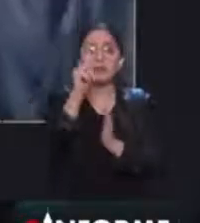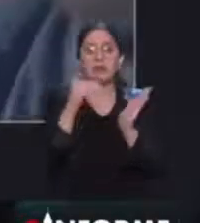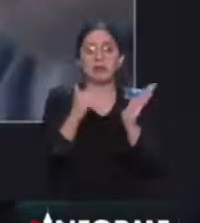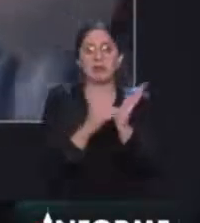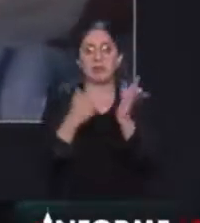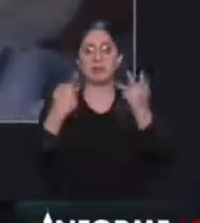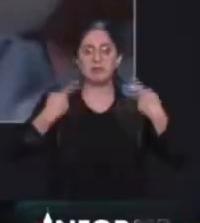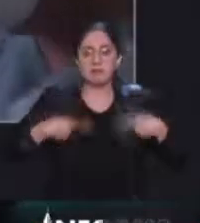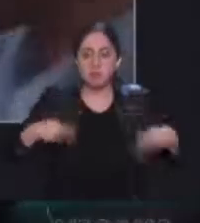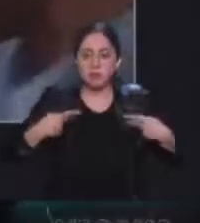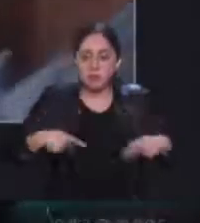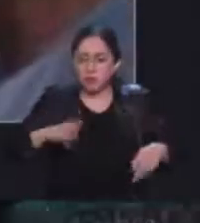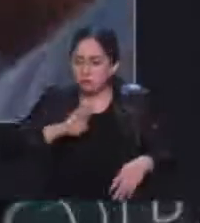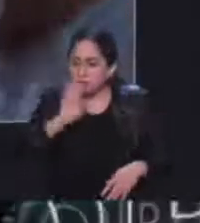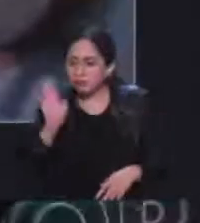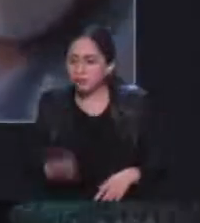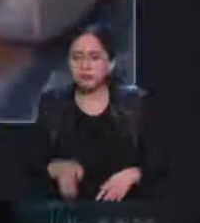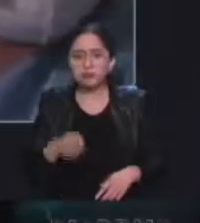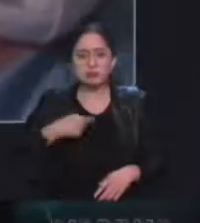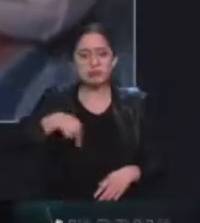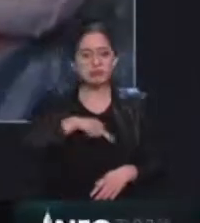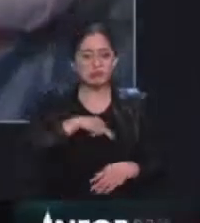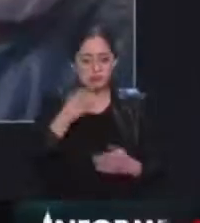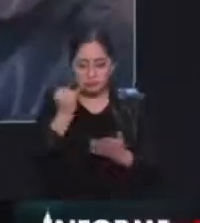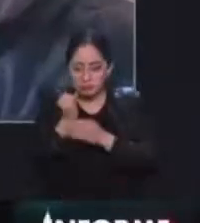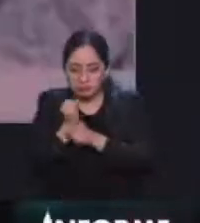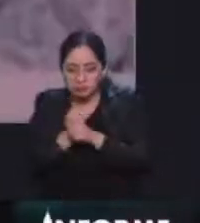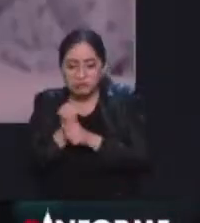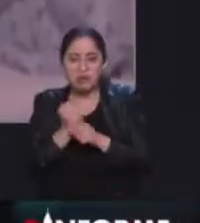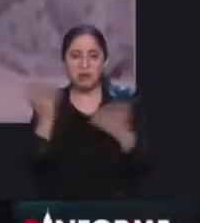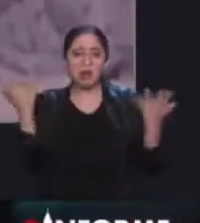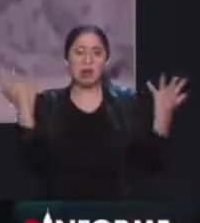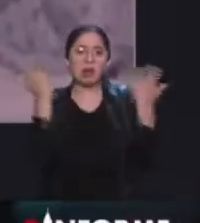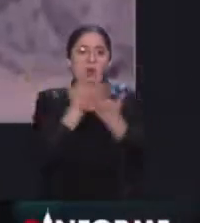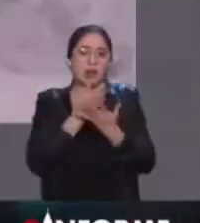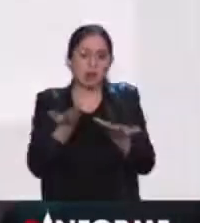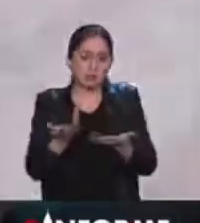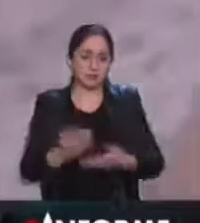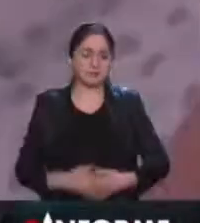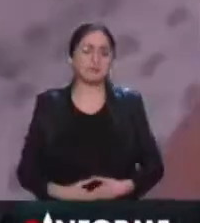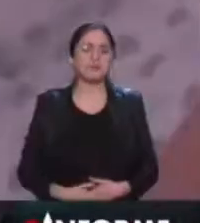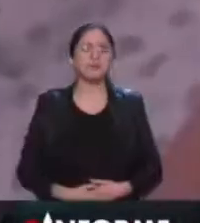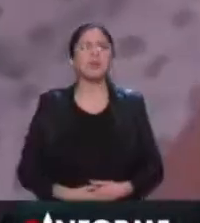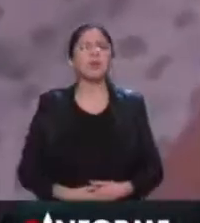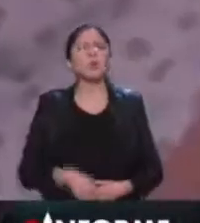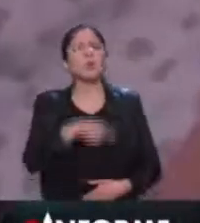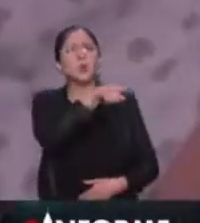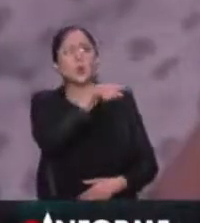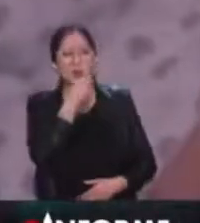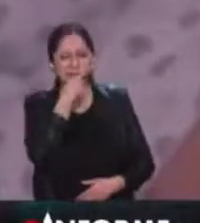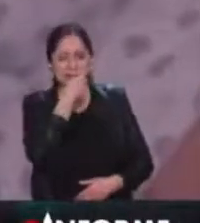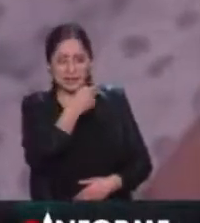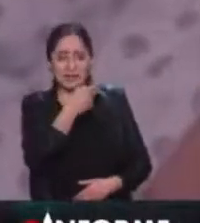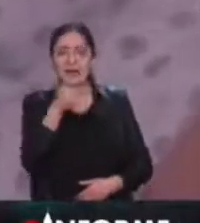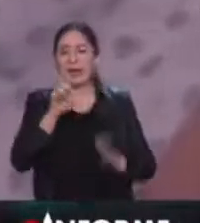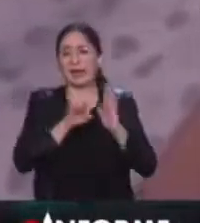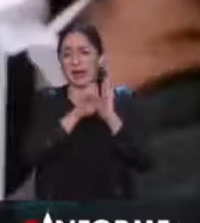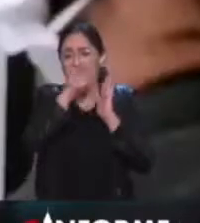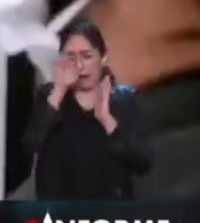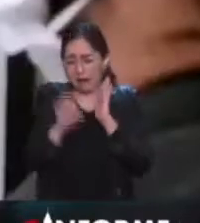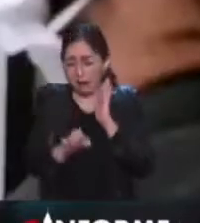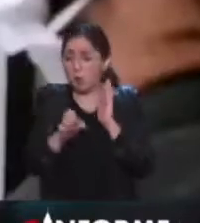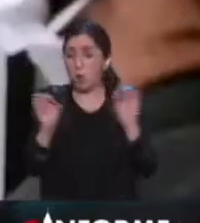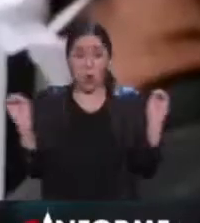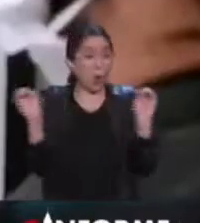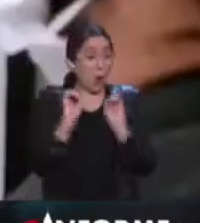1.070.000 defunciones, concretamente. Es decir, no esperadas, decimos no esperadas si no hubiera existido la pandemia. Si no